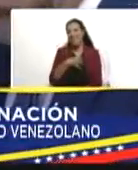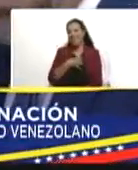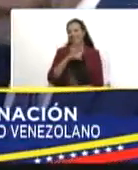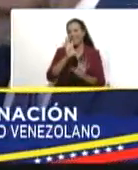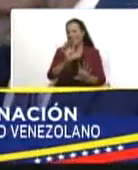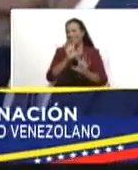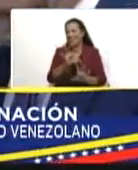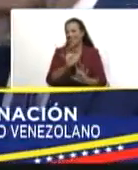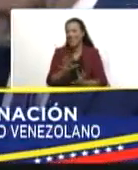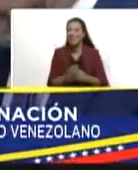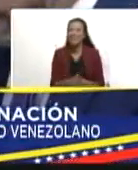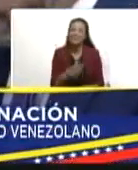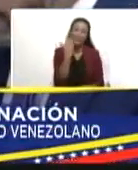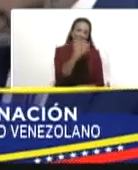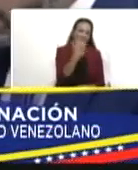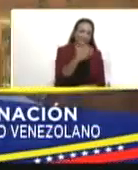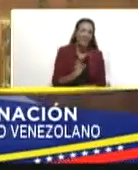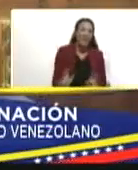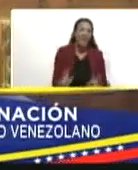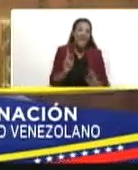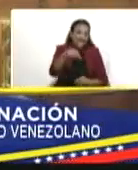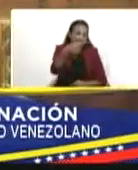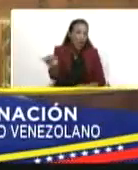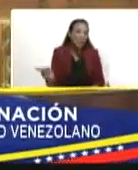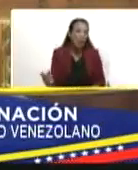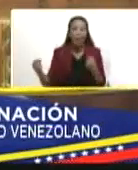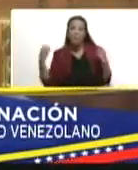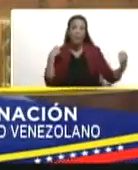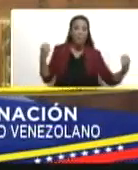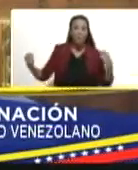paramos pero íamos hac